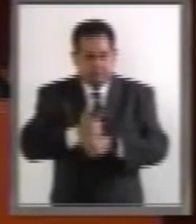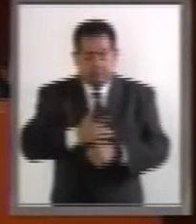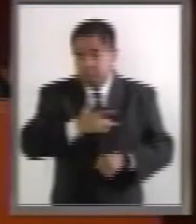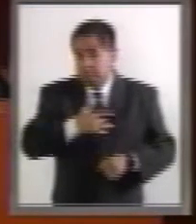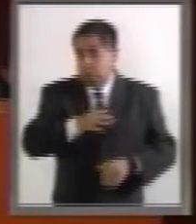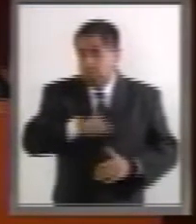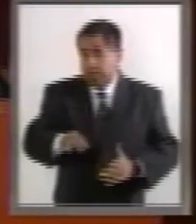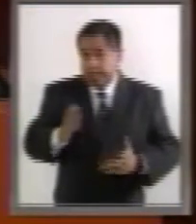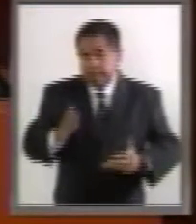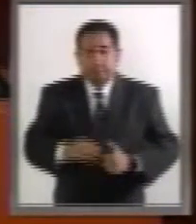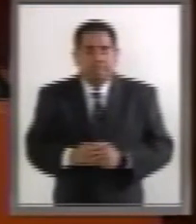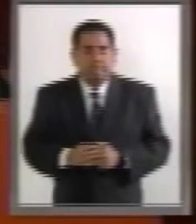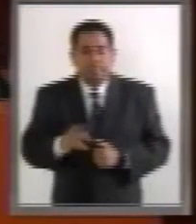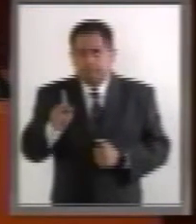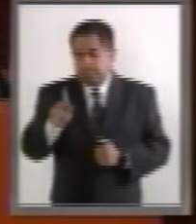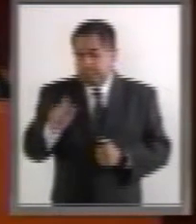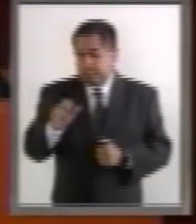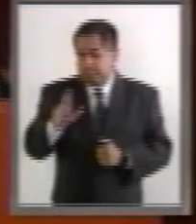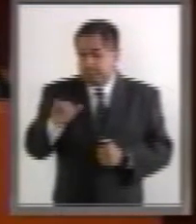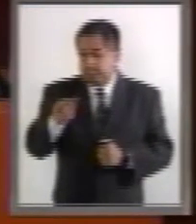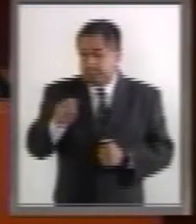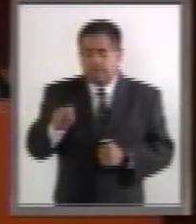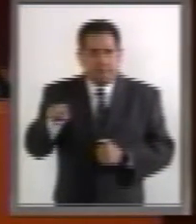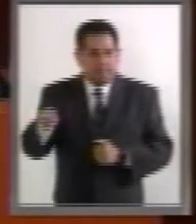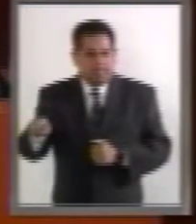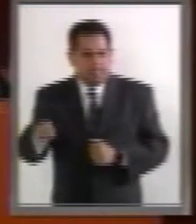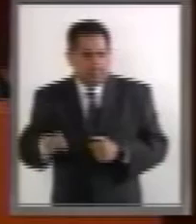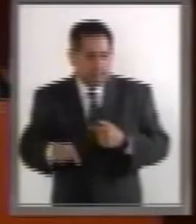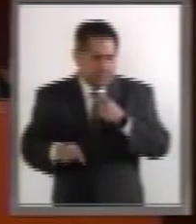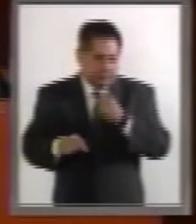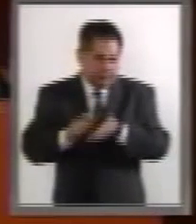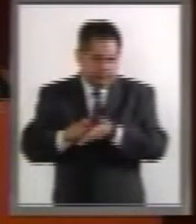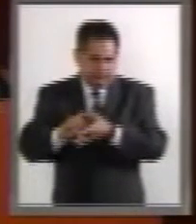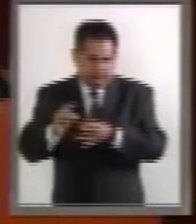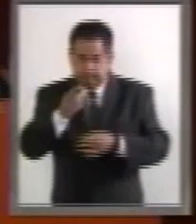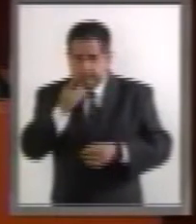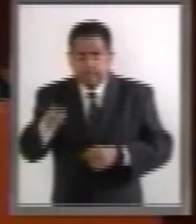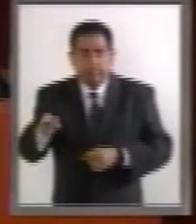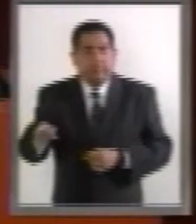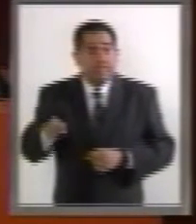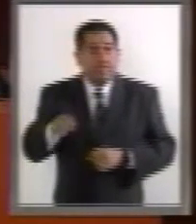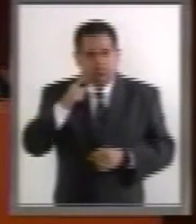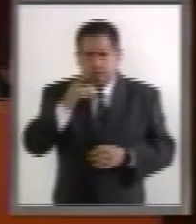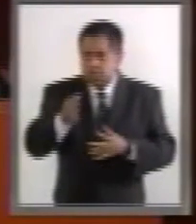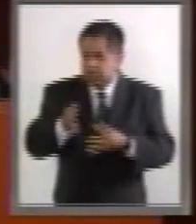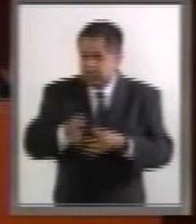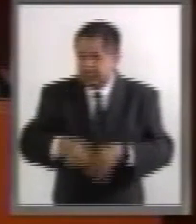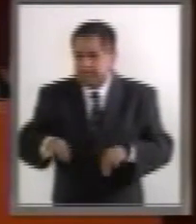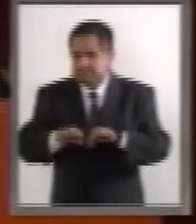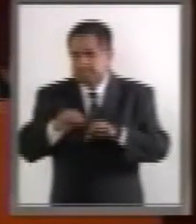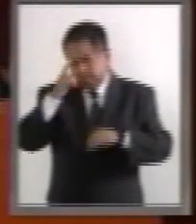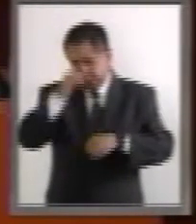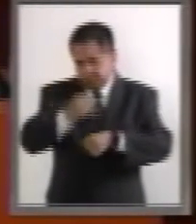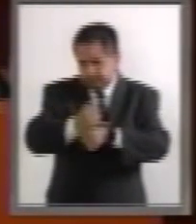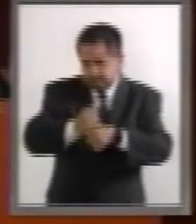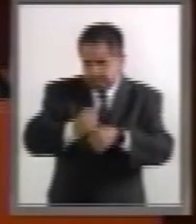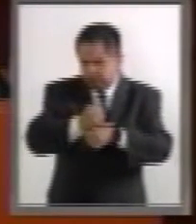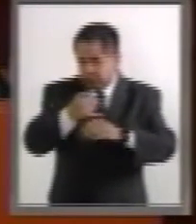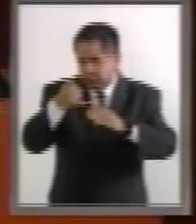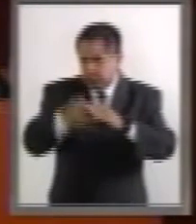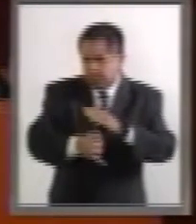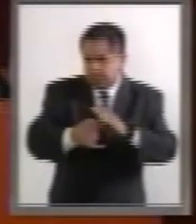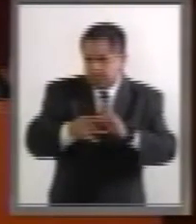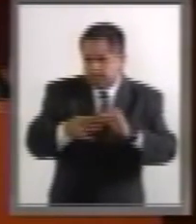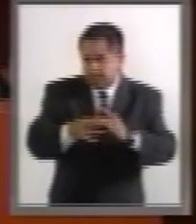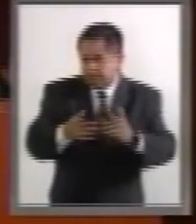Los peritos, sigue diciendo Alejandro Magno González de Alba, son cruciales en la investigación